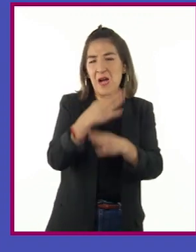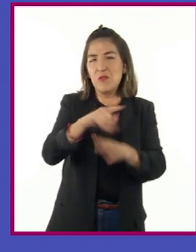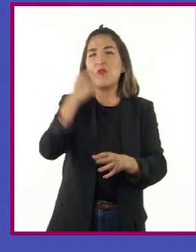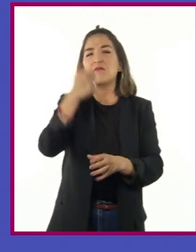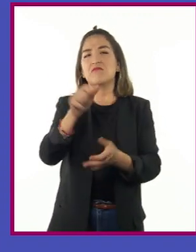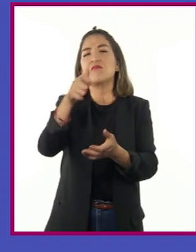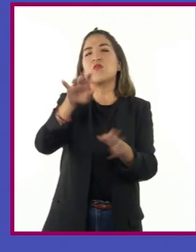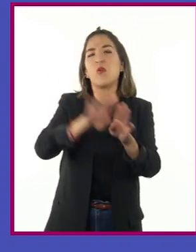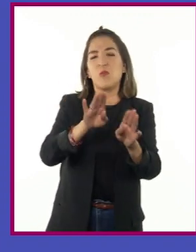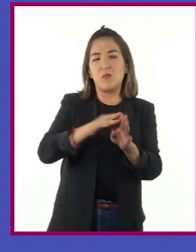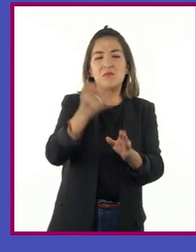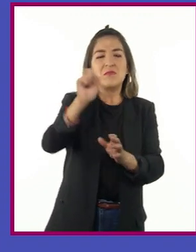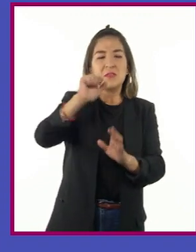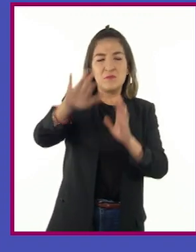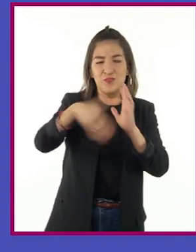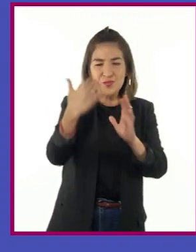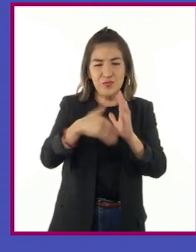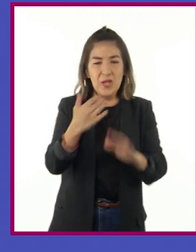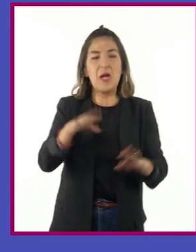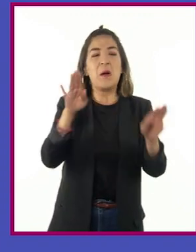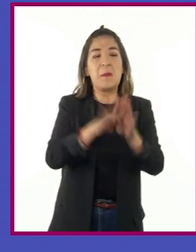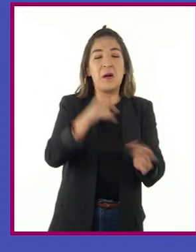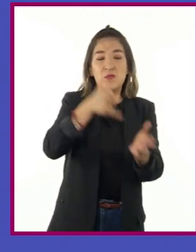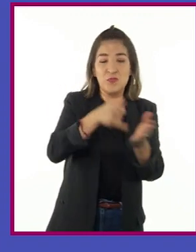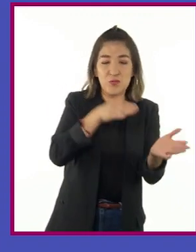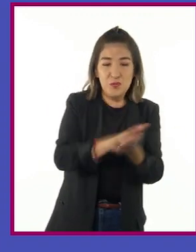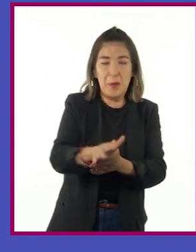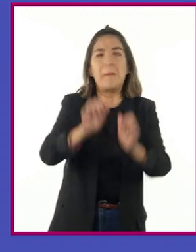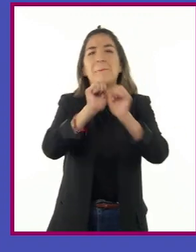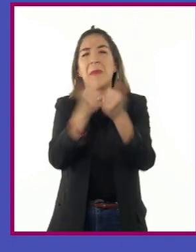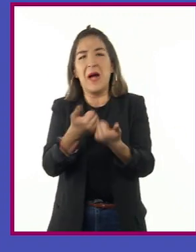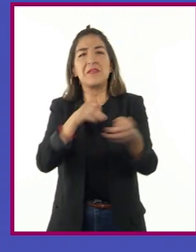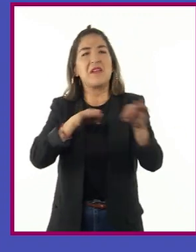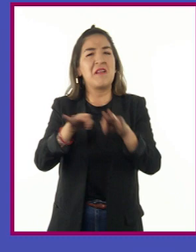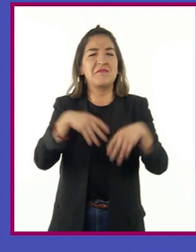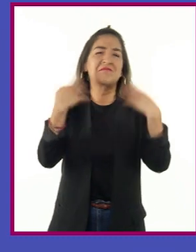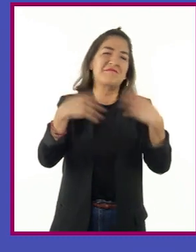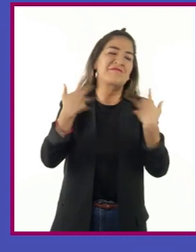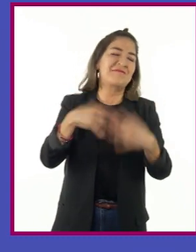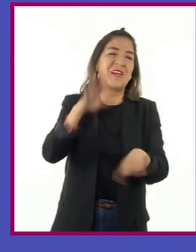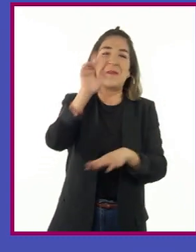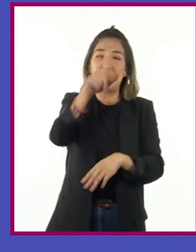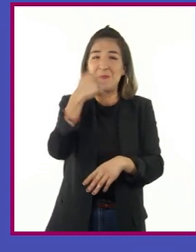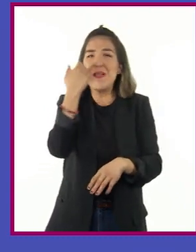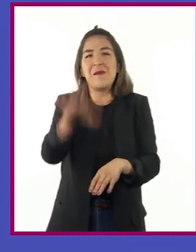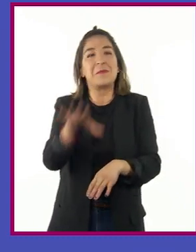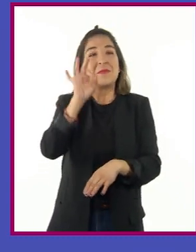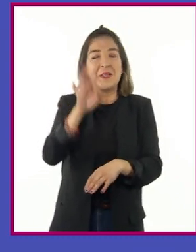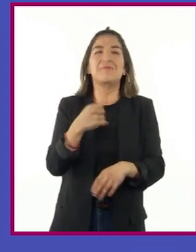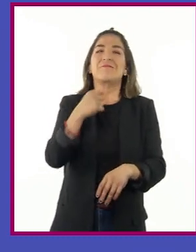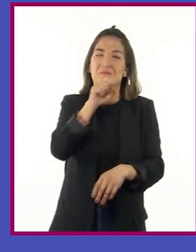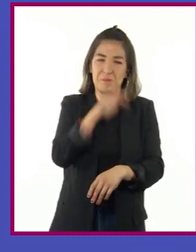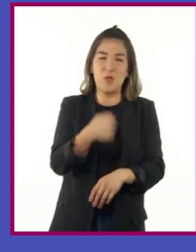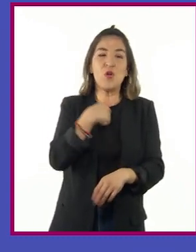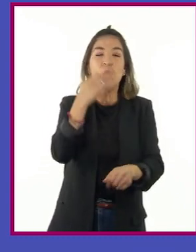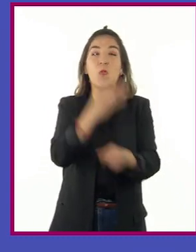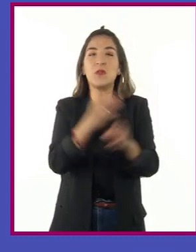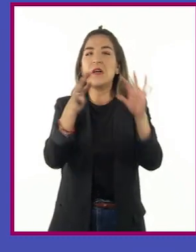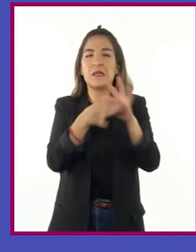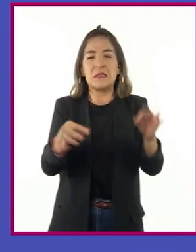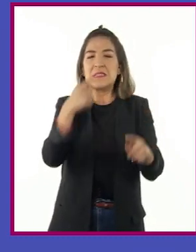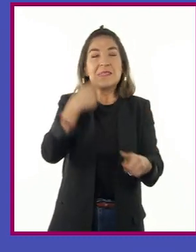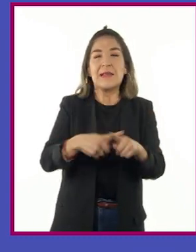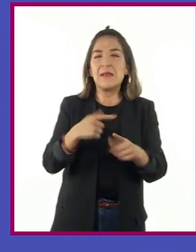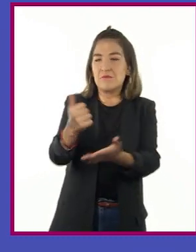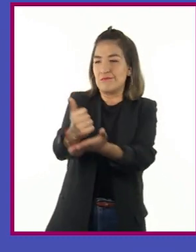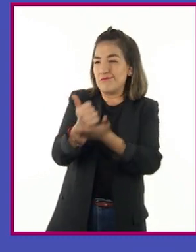impresor, comediante y panadero. Lo que ustedes quieran. Sería injusto si no mencionara aquí al hombre que me cambió